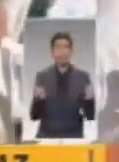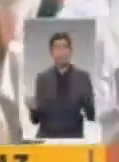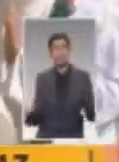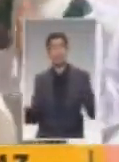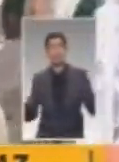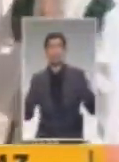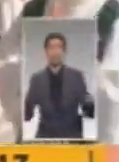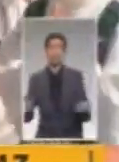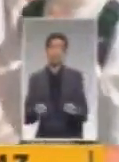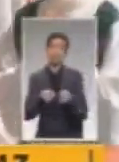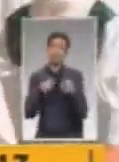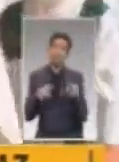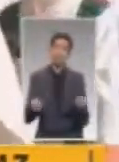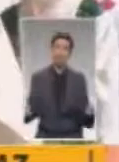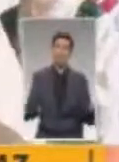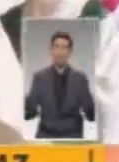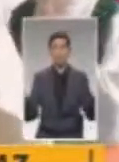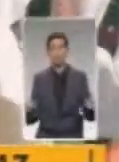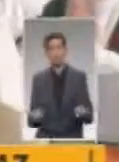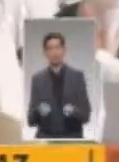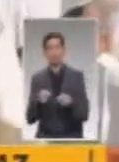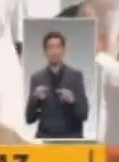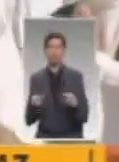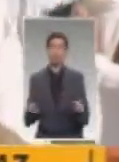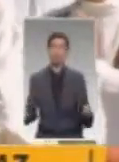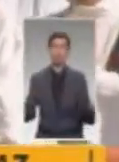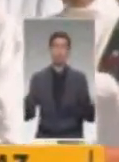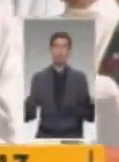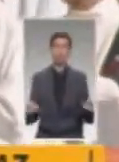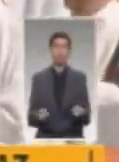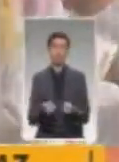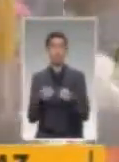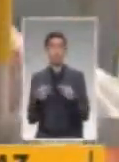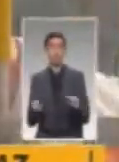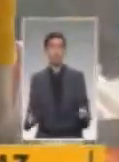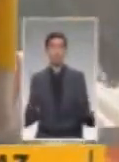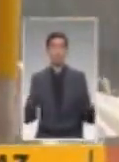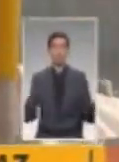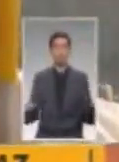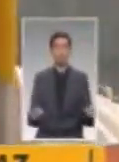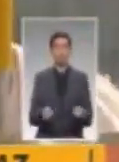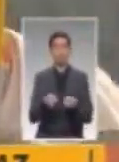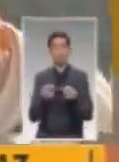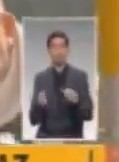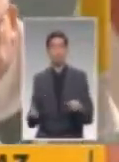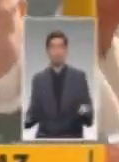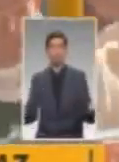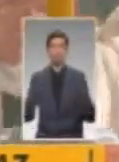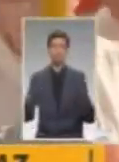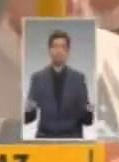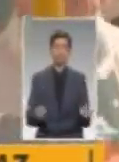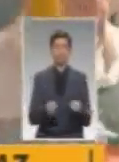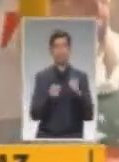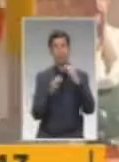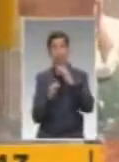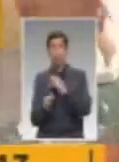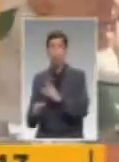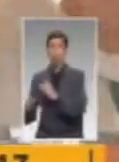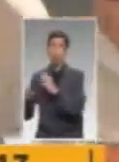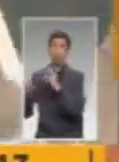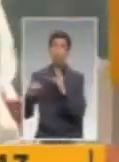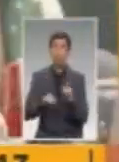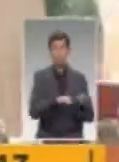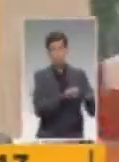con saludos de mirada, que crea el contacto, digamos, entre los que presiden, el Papa, los que presiden, y el